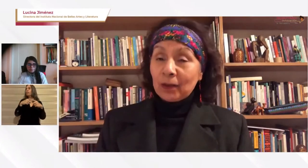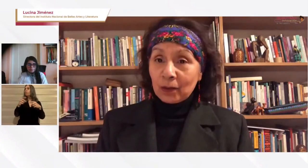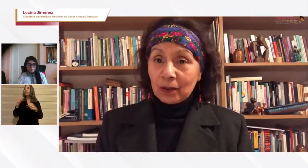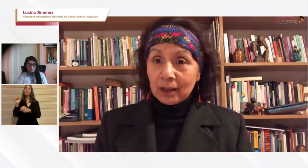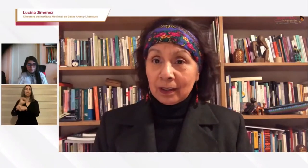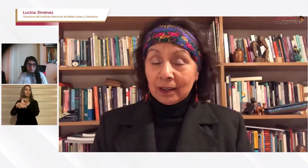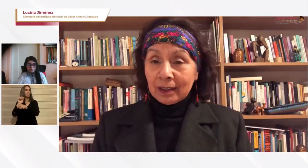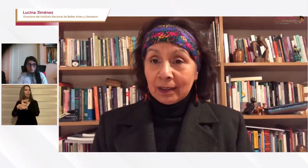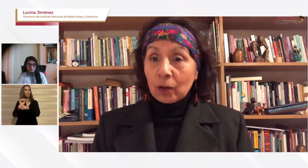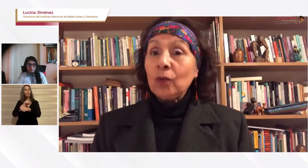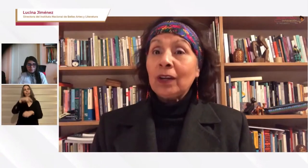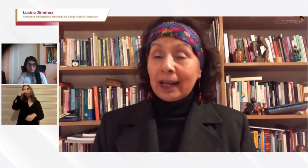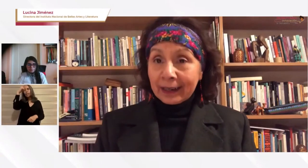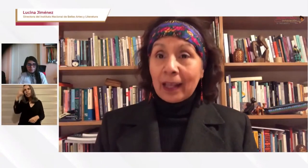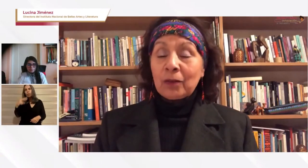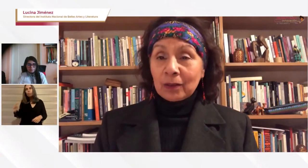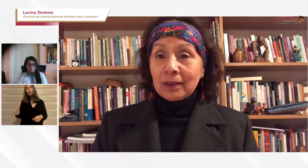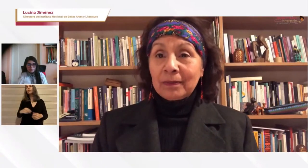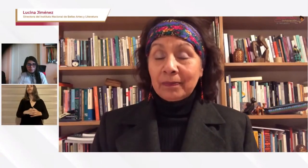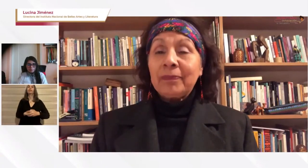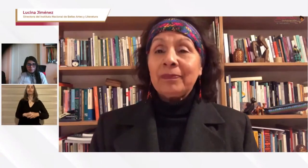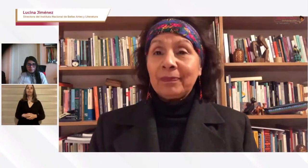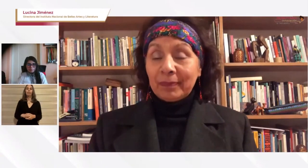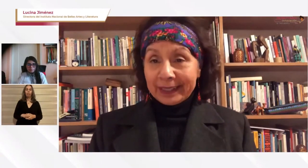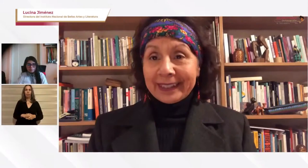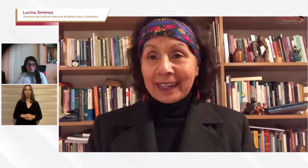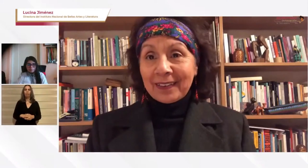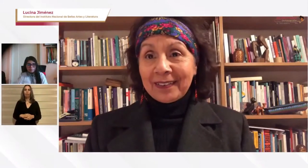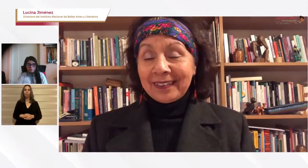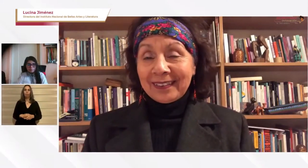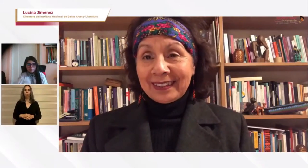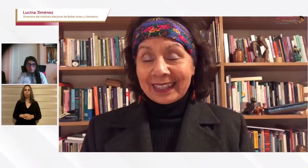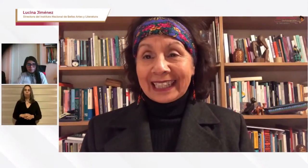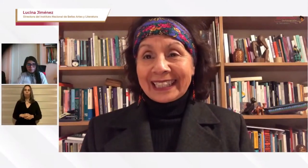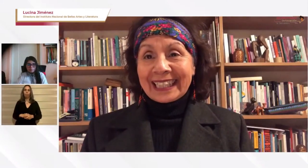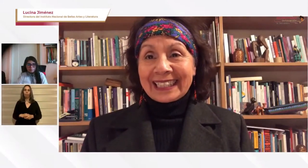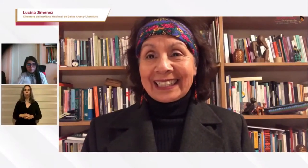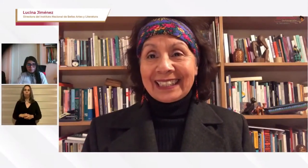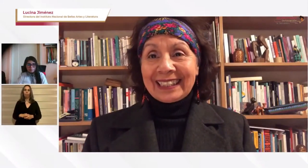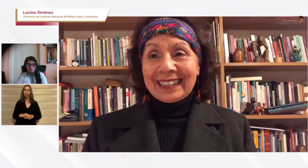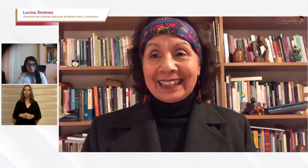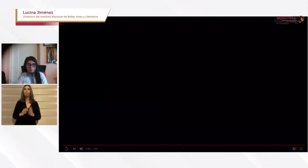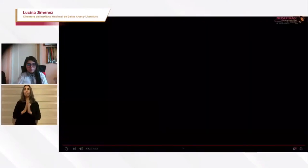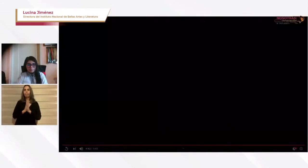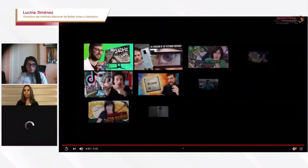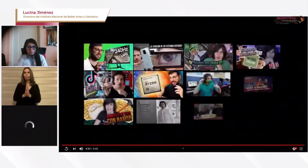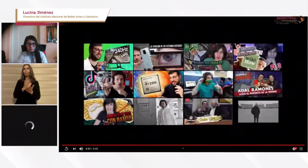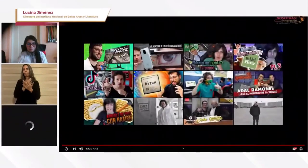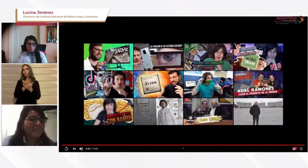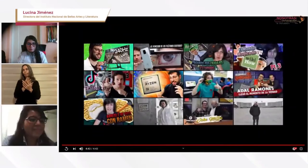gran creador, con un gran creador. Visítenlo. Gracias.